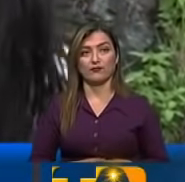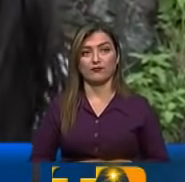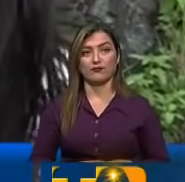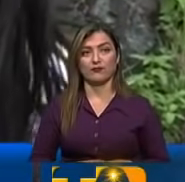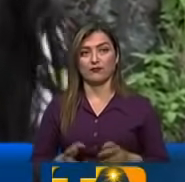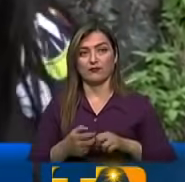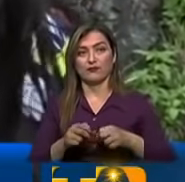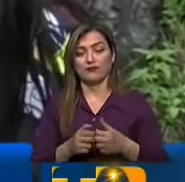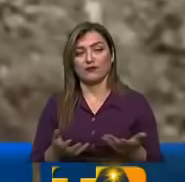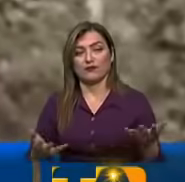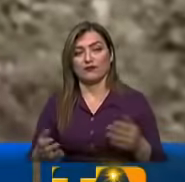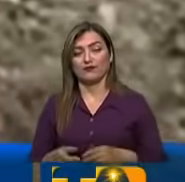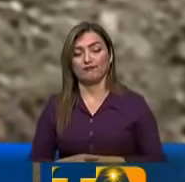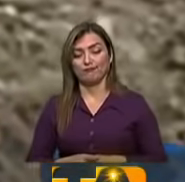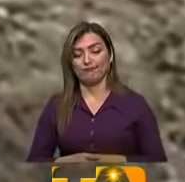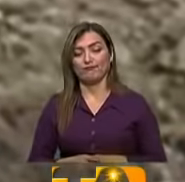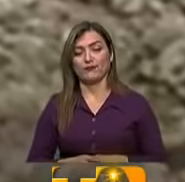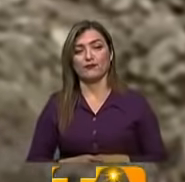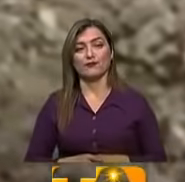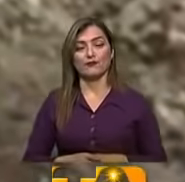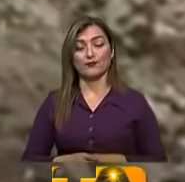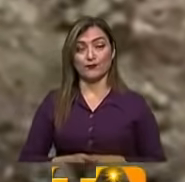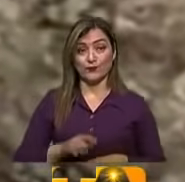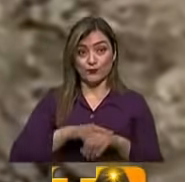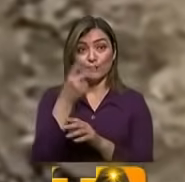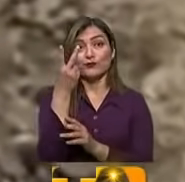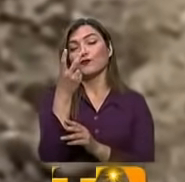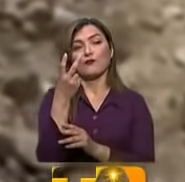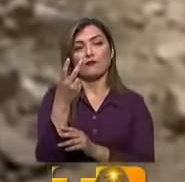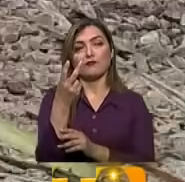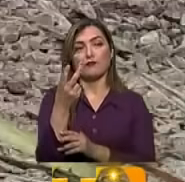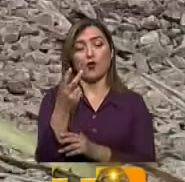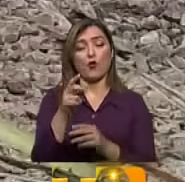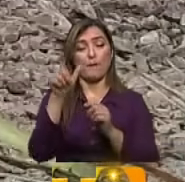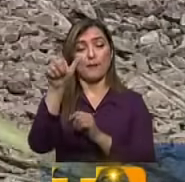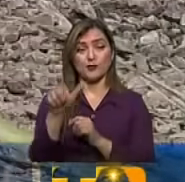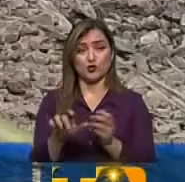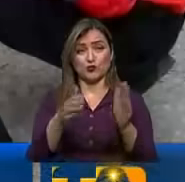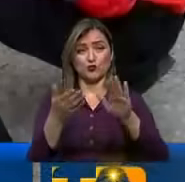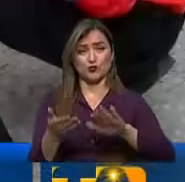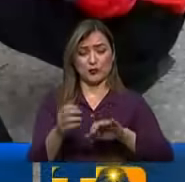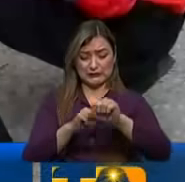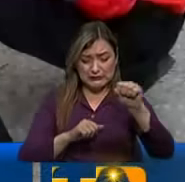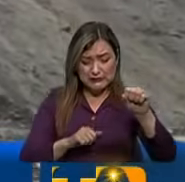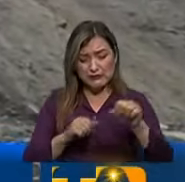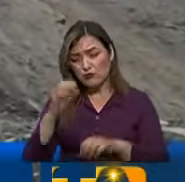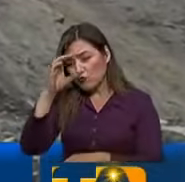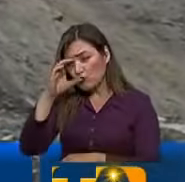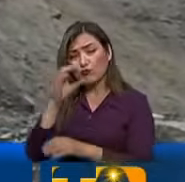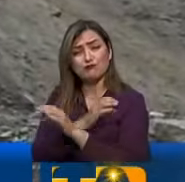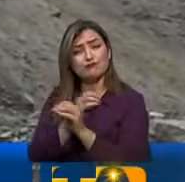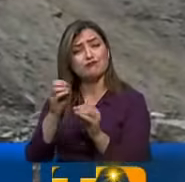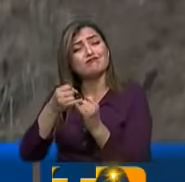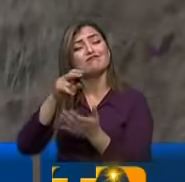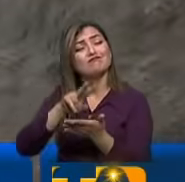este problemita y entonces nos tocó. Al mediodía de este martes se encontró un cuerpo sin vida de una persona que estaba desaparecida. La vieron